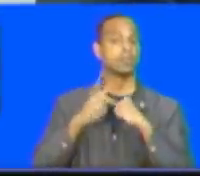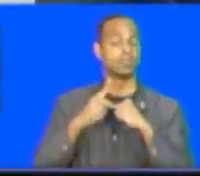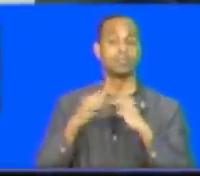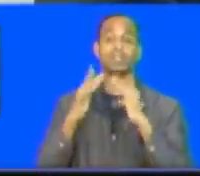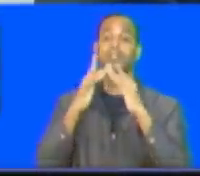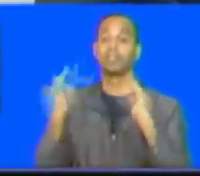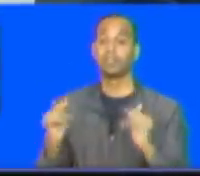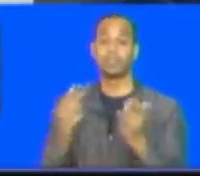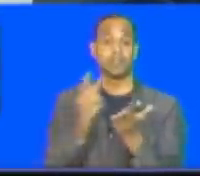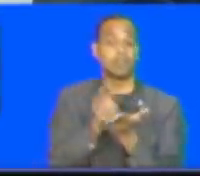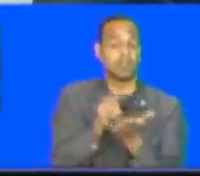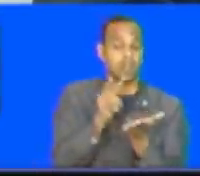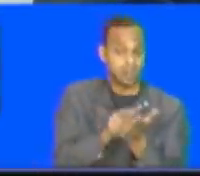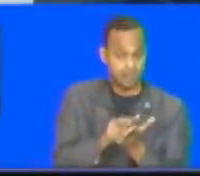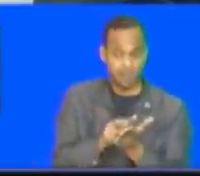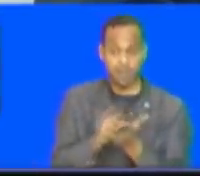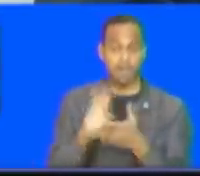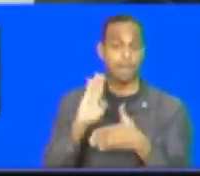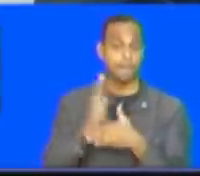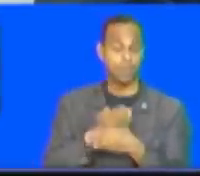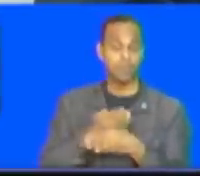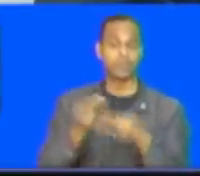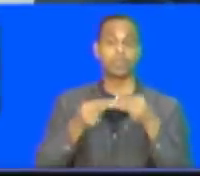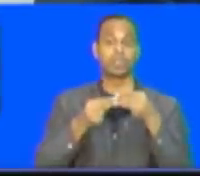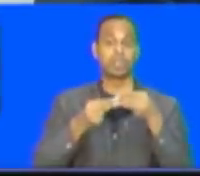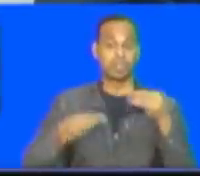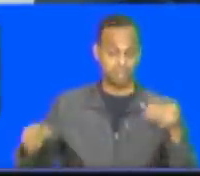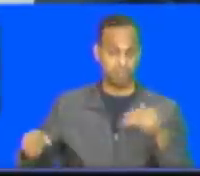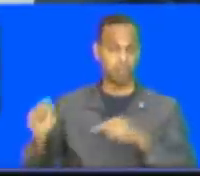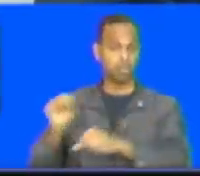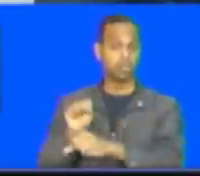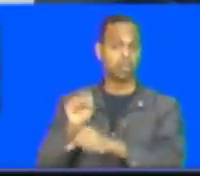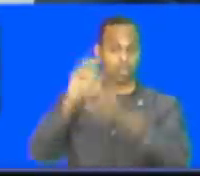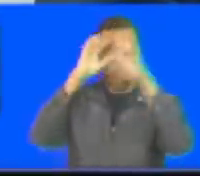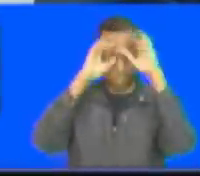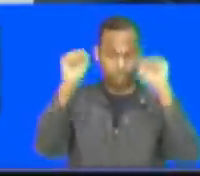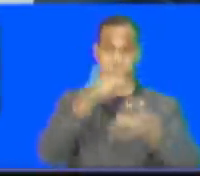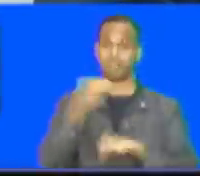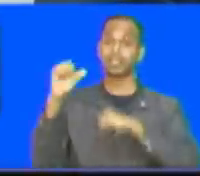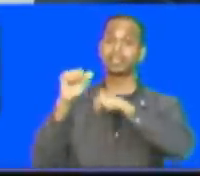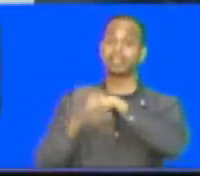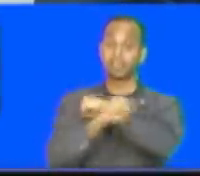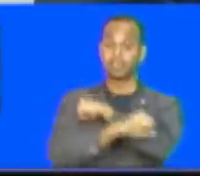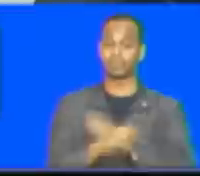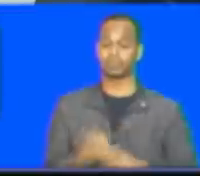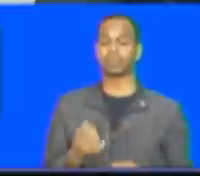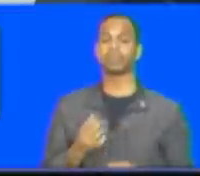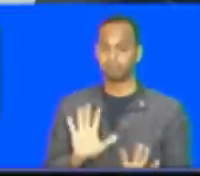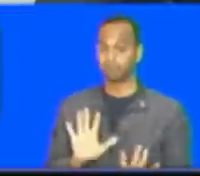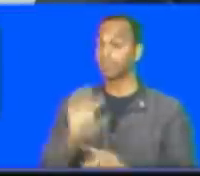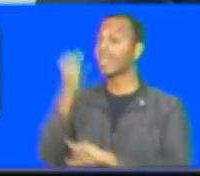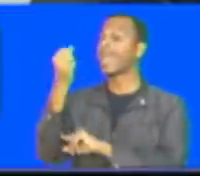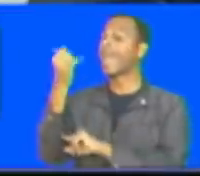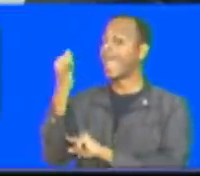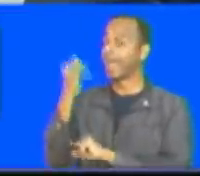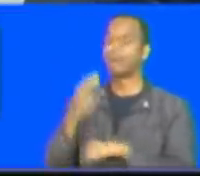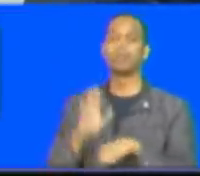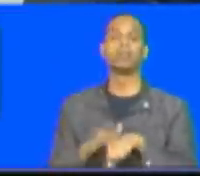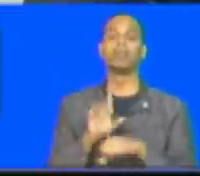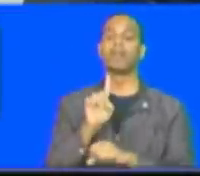Vega, Monseñor Noel, Hato Mayor, El Ceibo y Samaná. En amarilla,